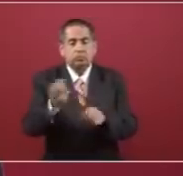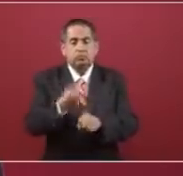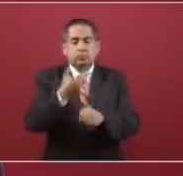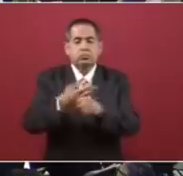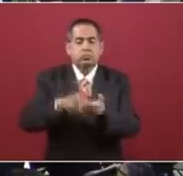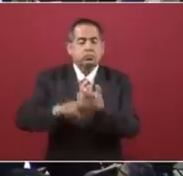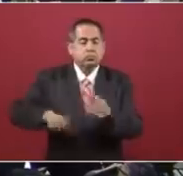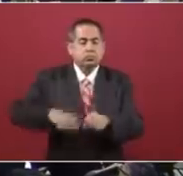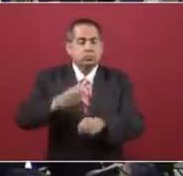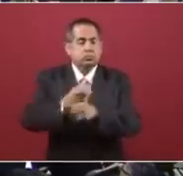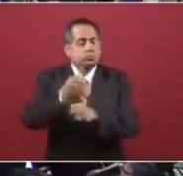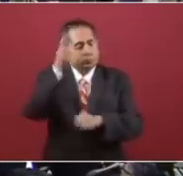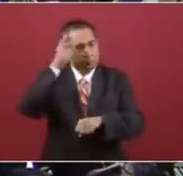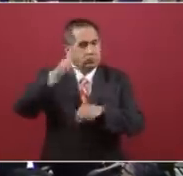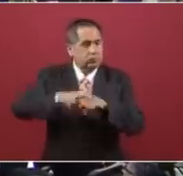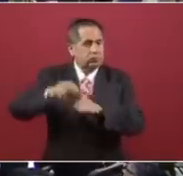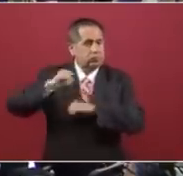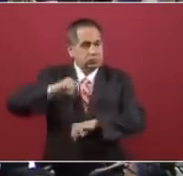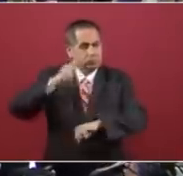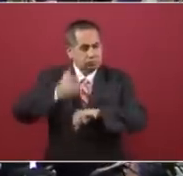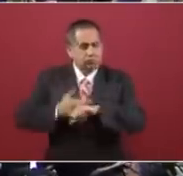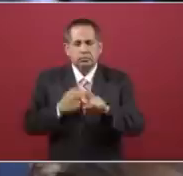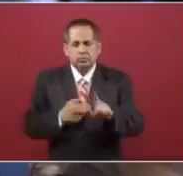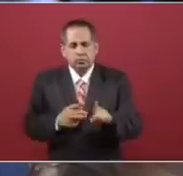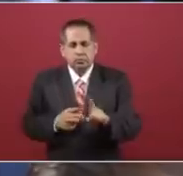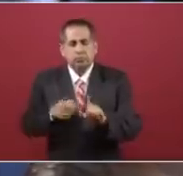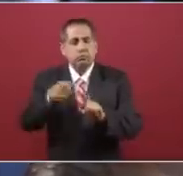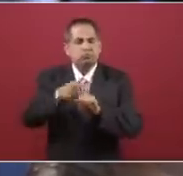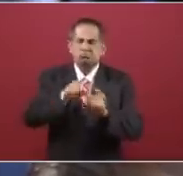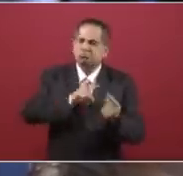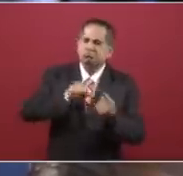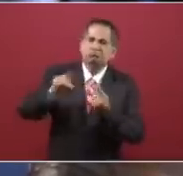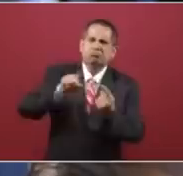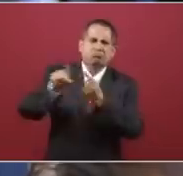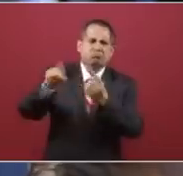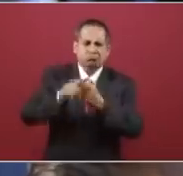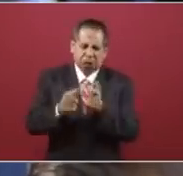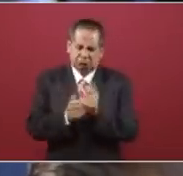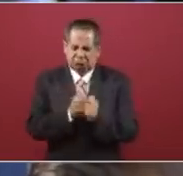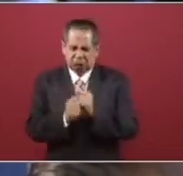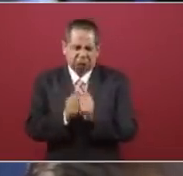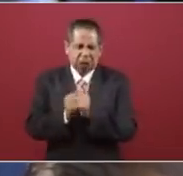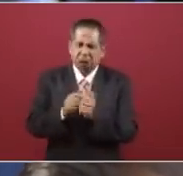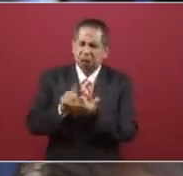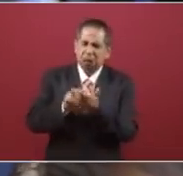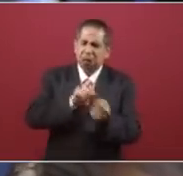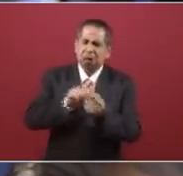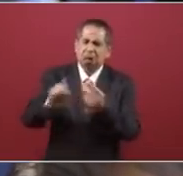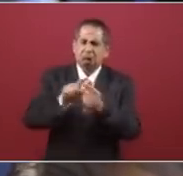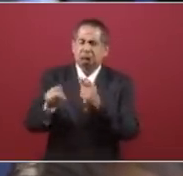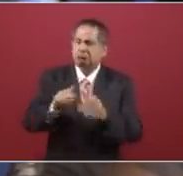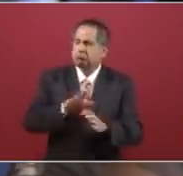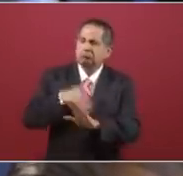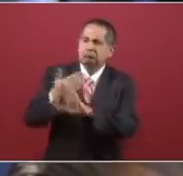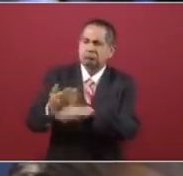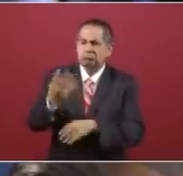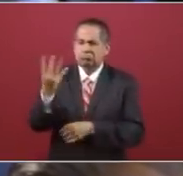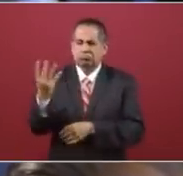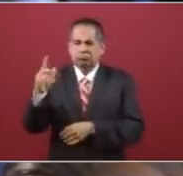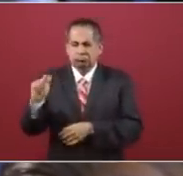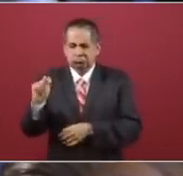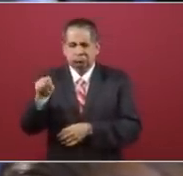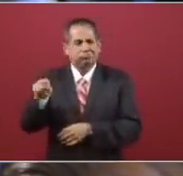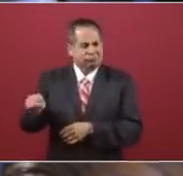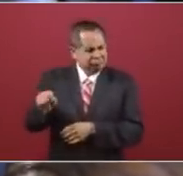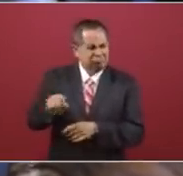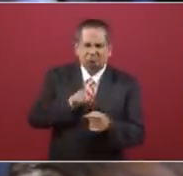Gobernación a una Dirección General, desde donde estuvo bombardeando desde sus redes sociales a la Cuarta Transformación y señalando